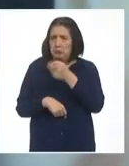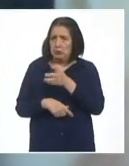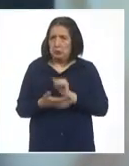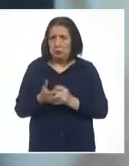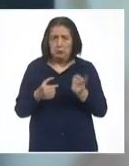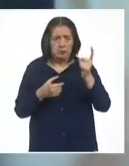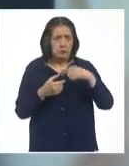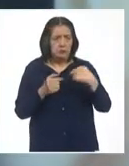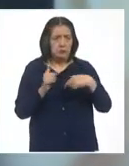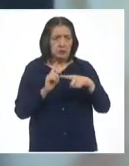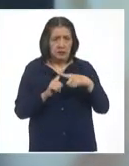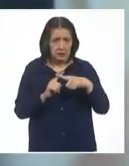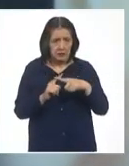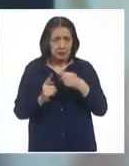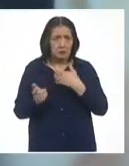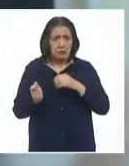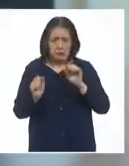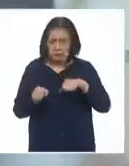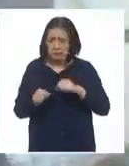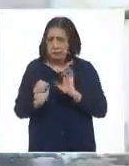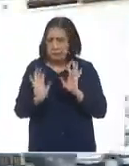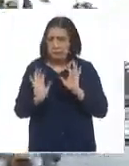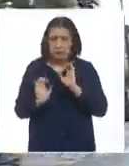del exgobernador estaba confirmada.